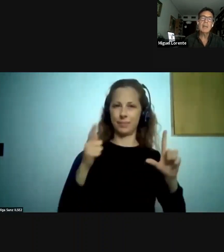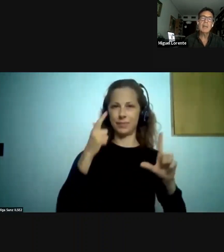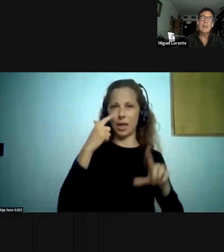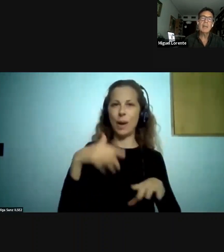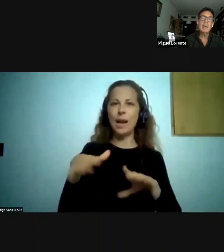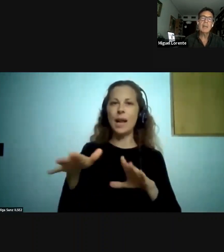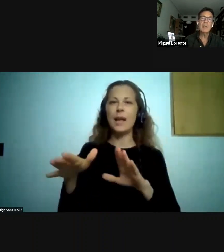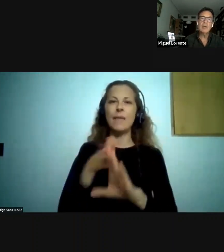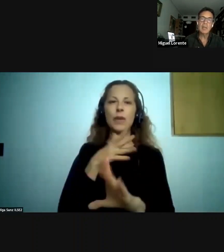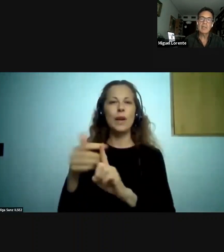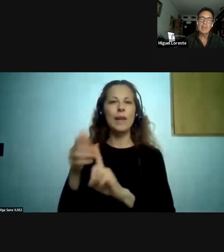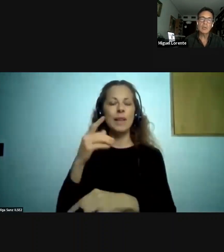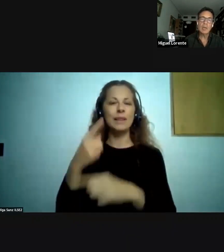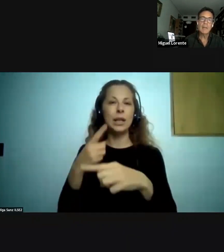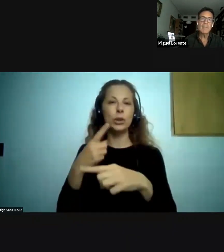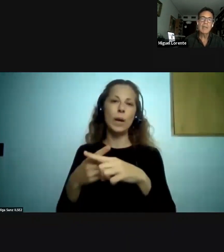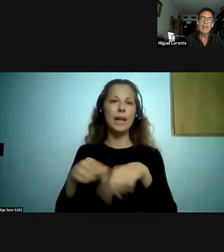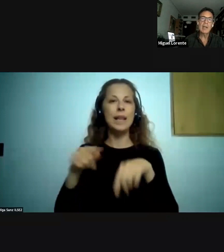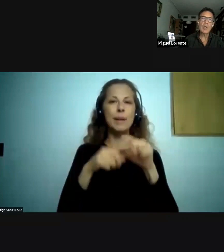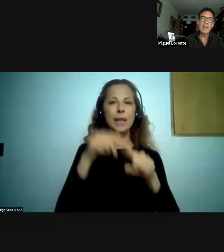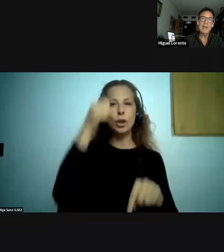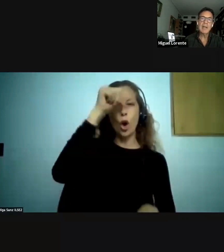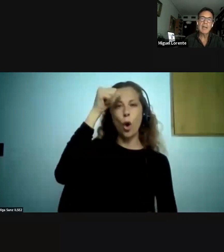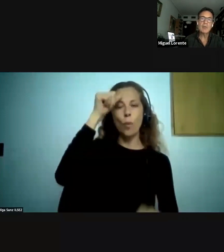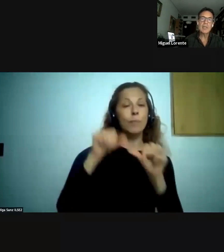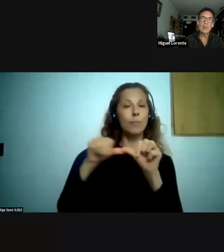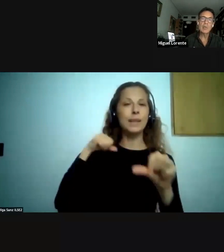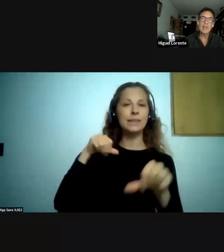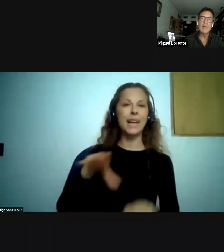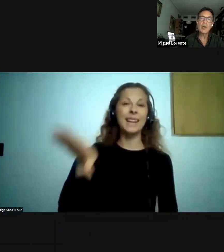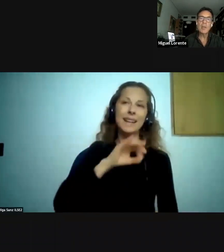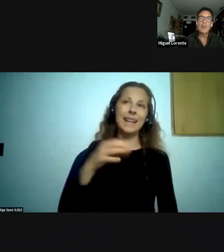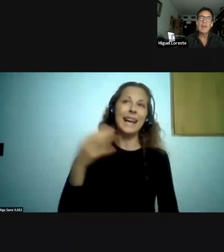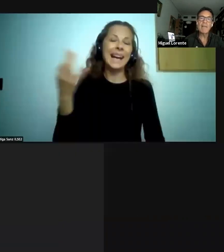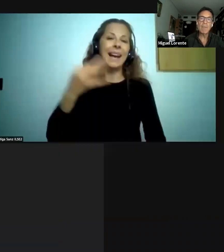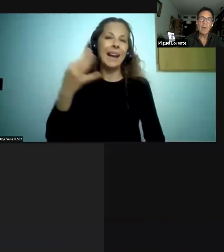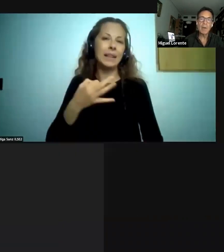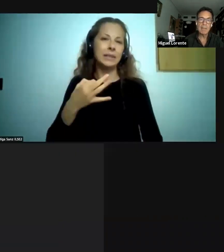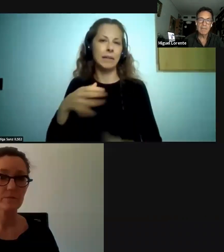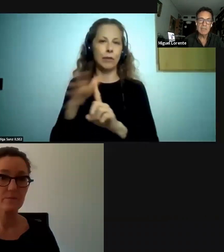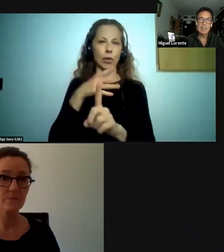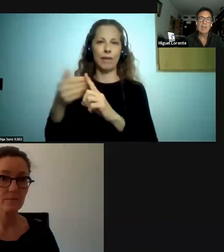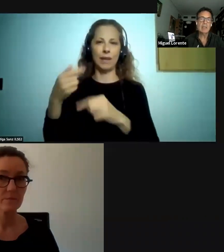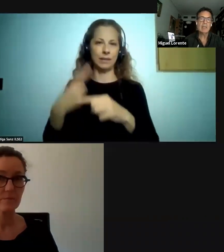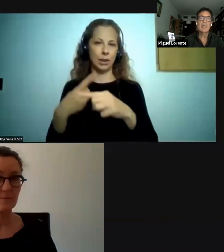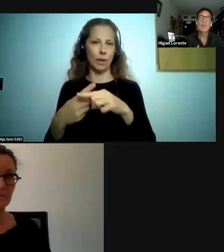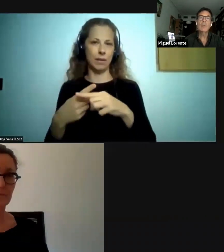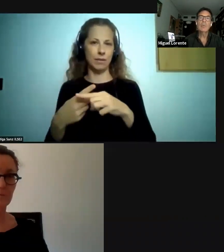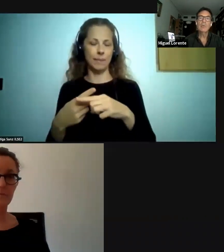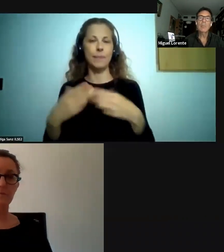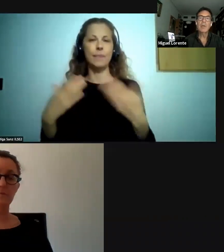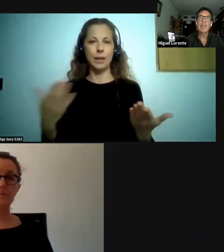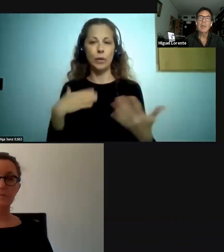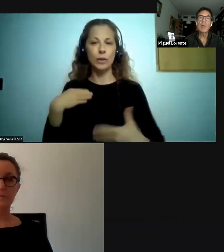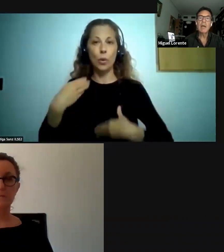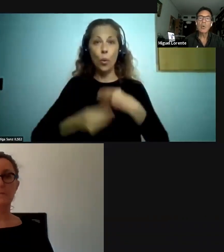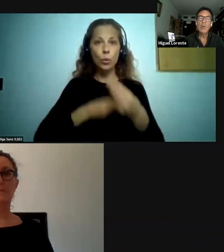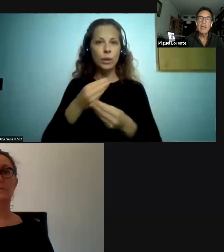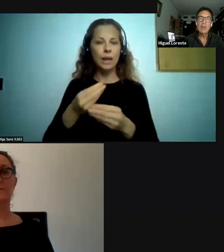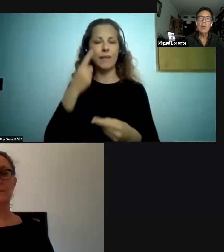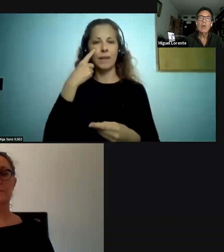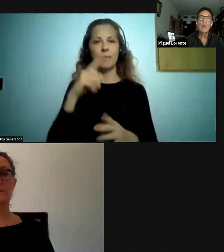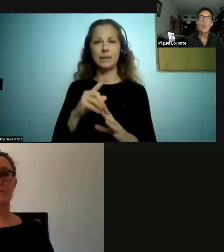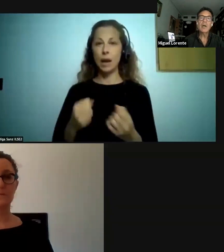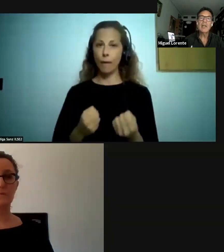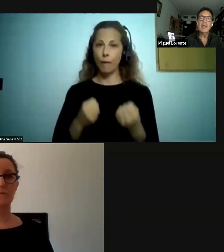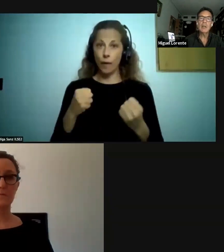los hombres hemos entendido que es la violencia sexual. Y de alguna manera hemos utilizado el argumento de la fuerza física, que es un componente